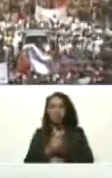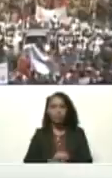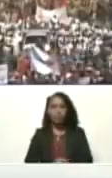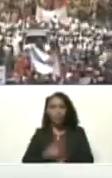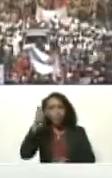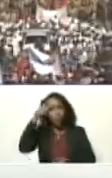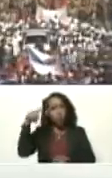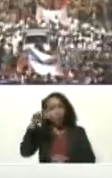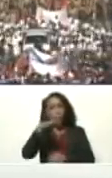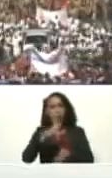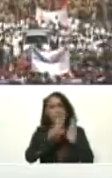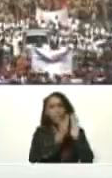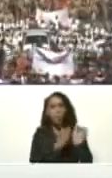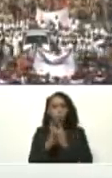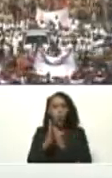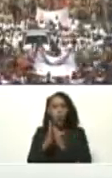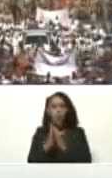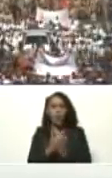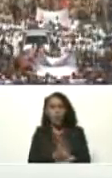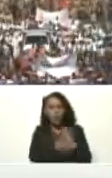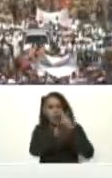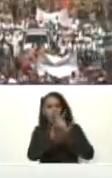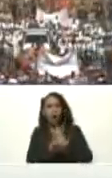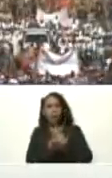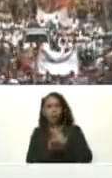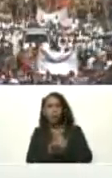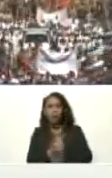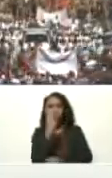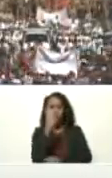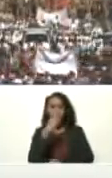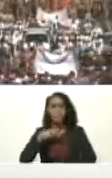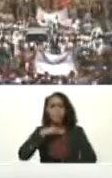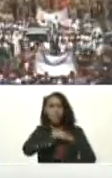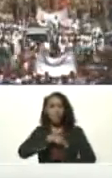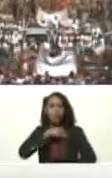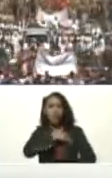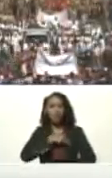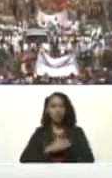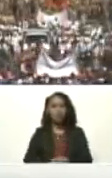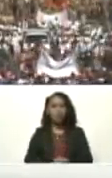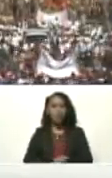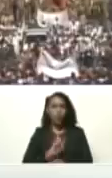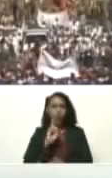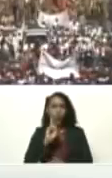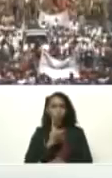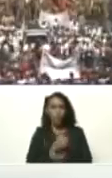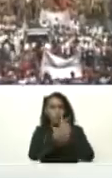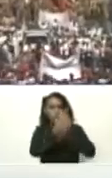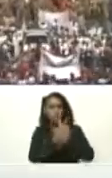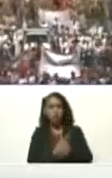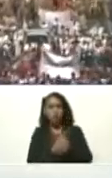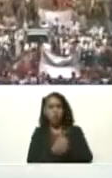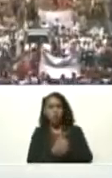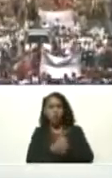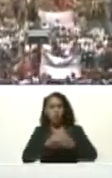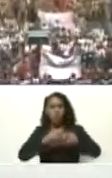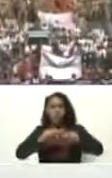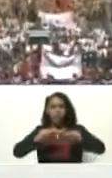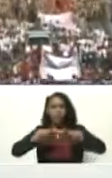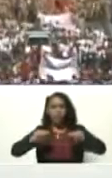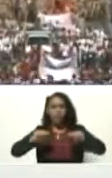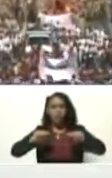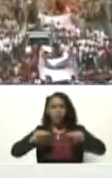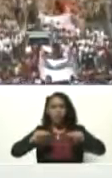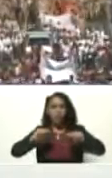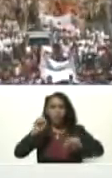Pueblo organizado y en armas. Una misión, un fusil, un territorio y